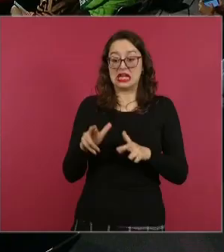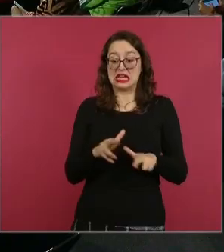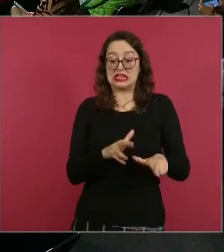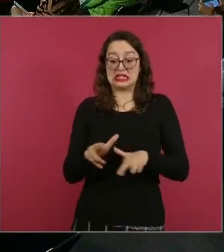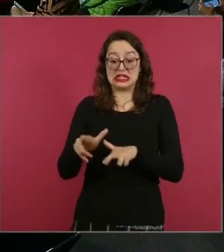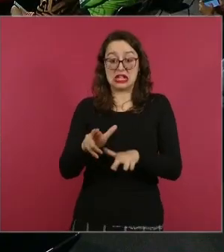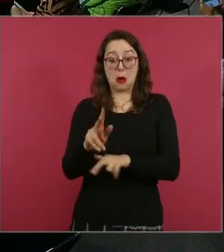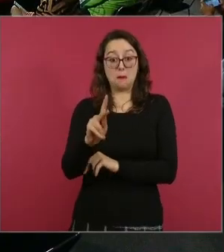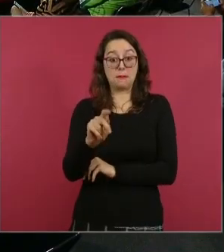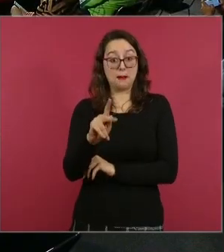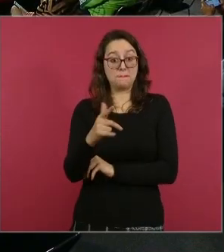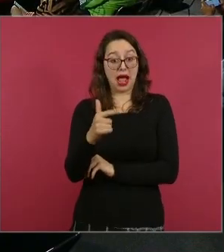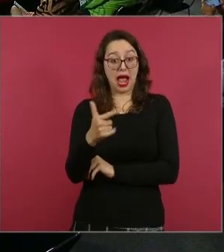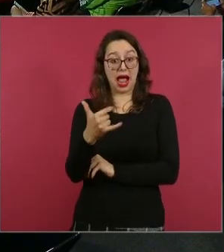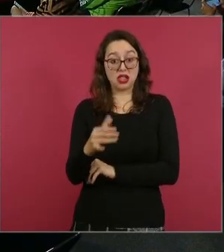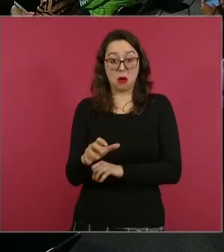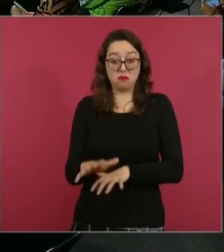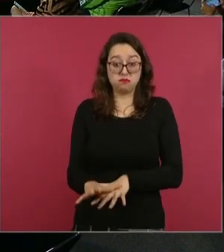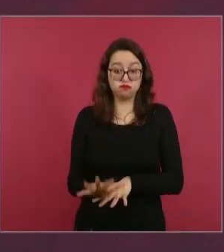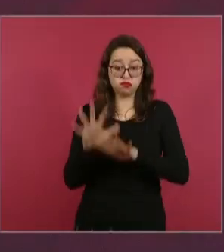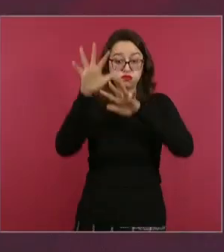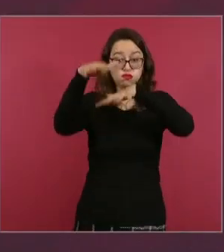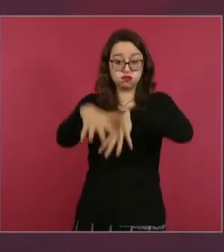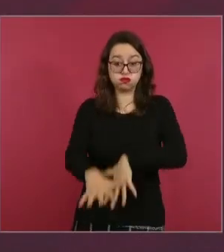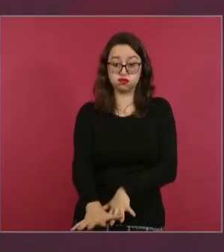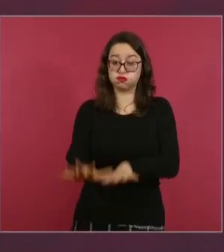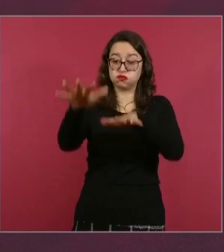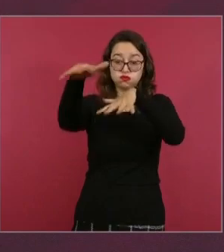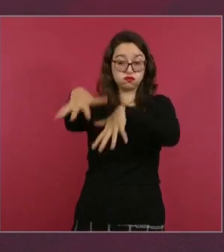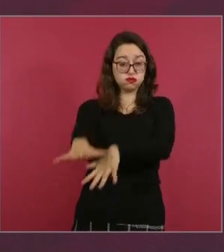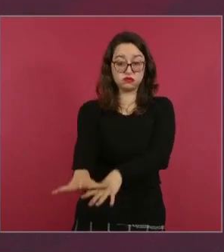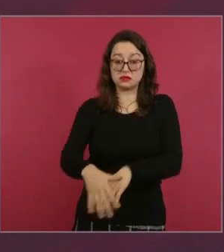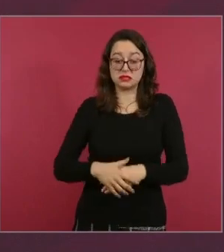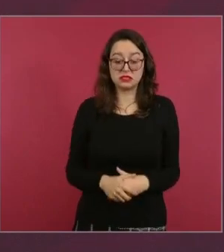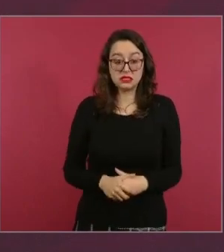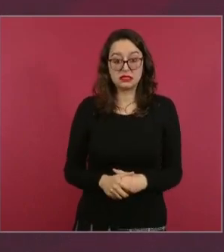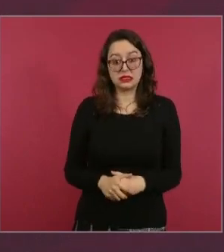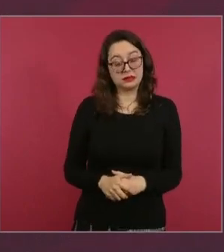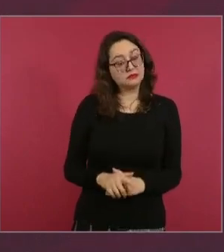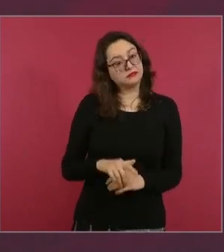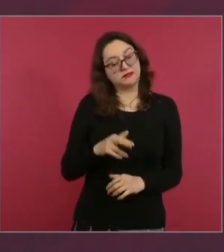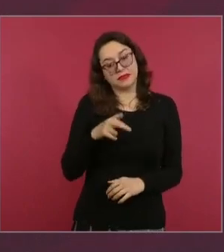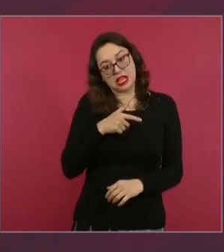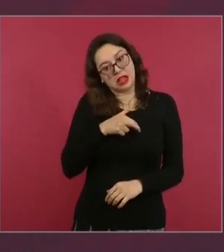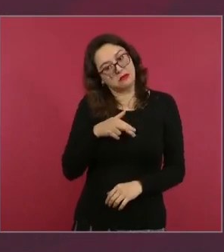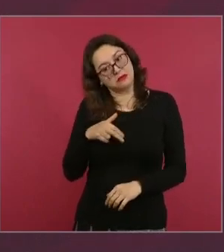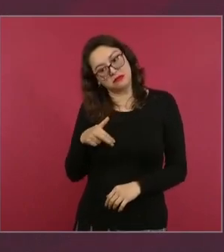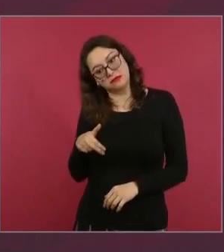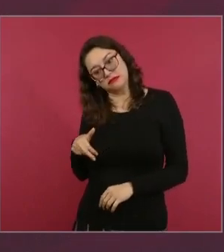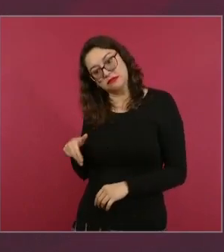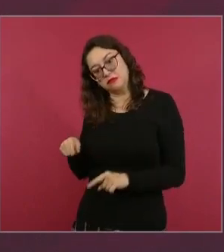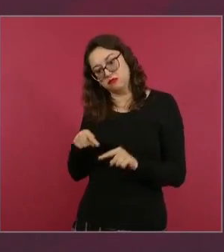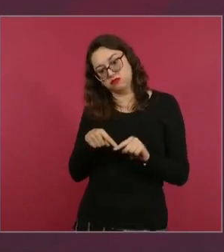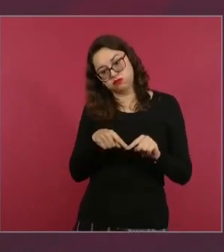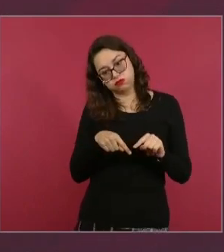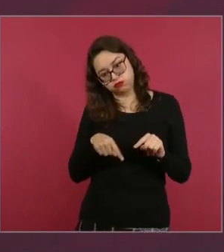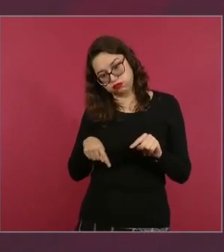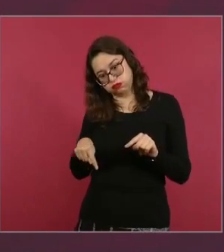papagayo y se había llevado la carretera y tuvimos que pasar